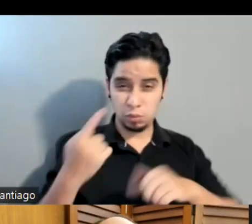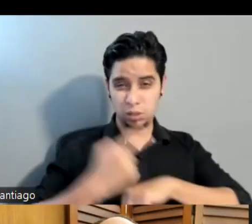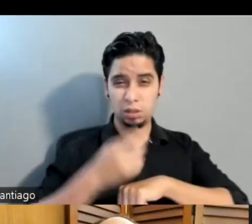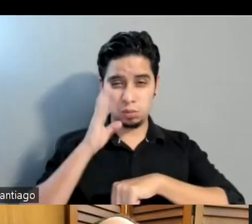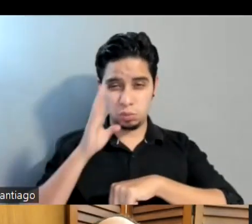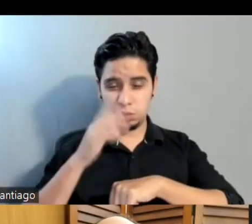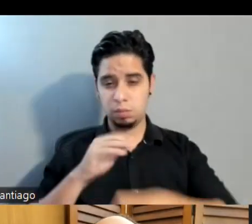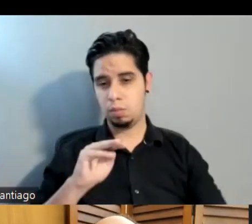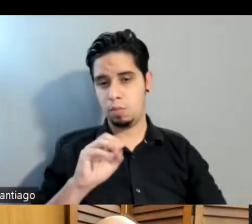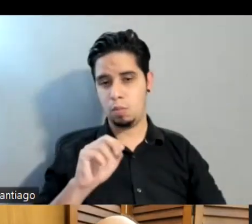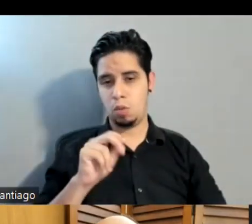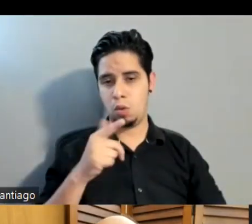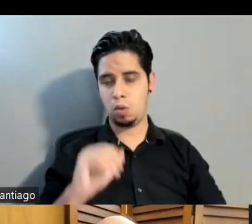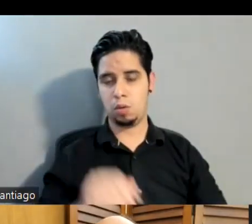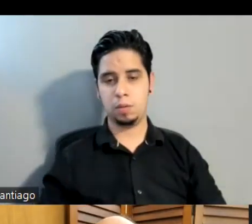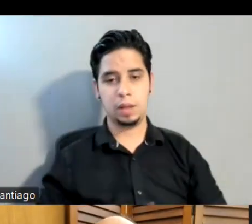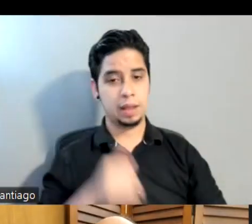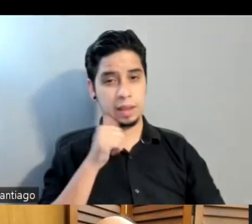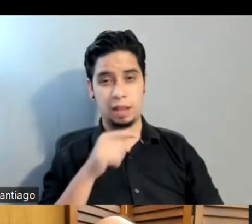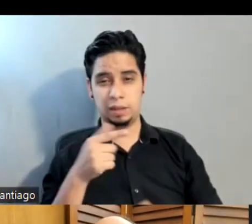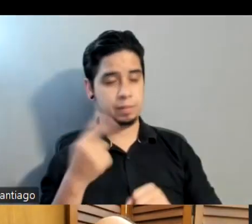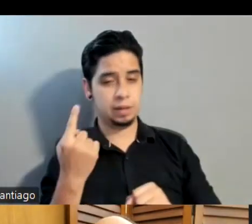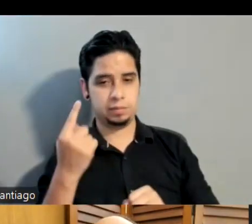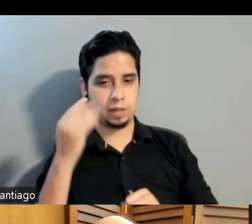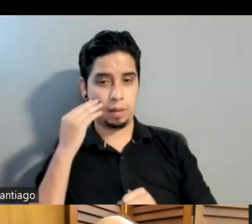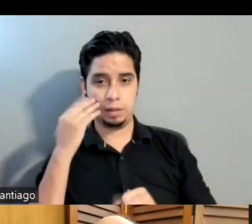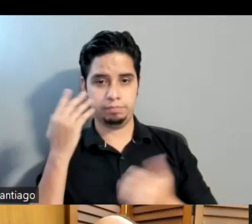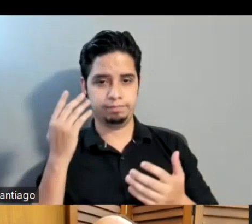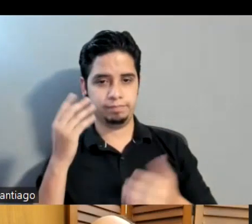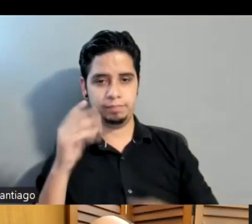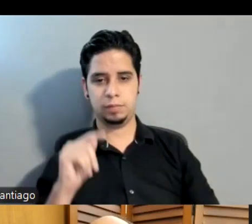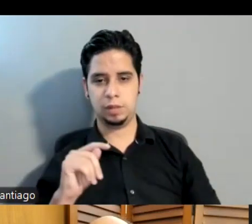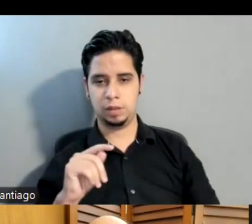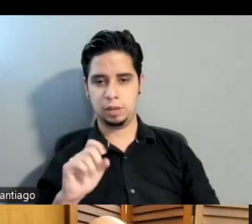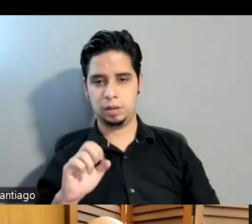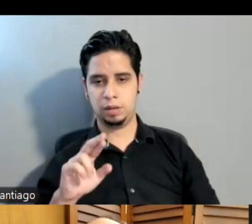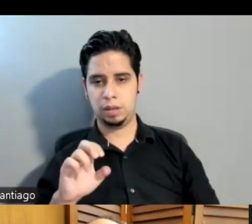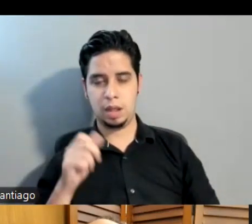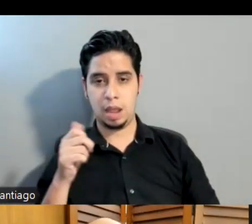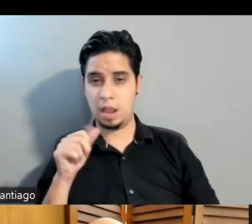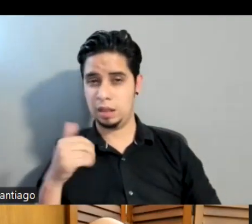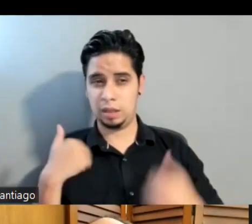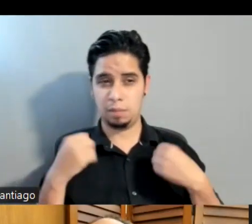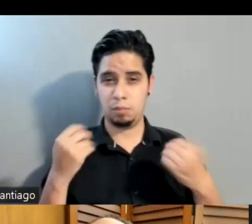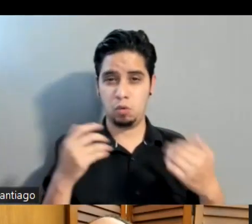Yo tengo uno. Y siempre me hablaba porque Tere es incansable, Tere es...